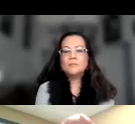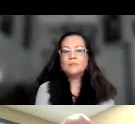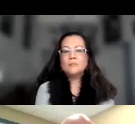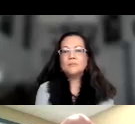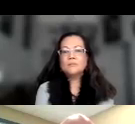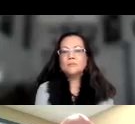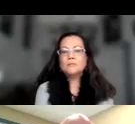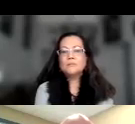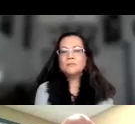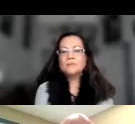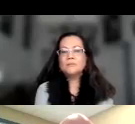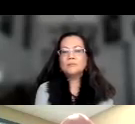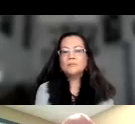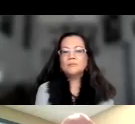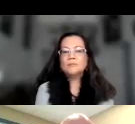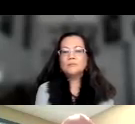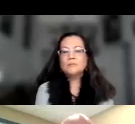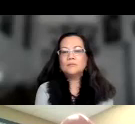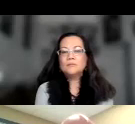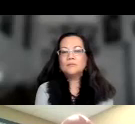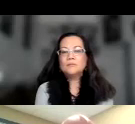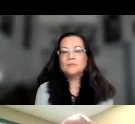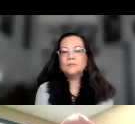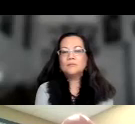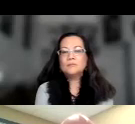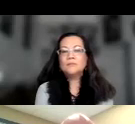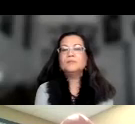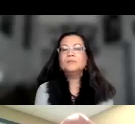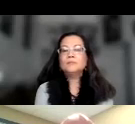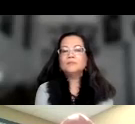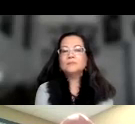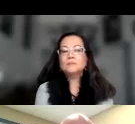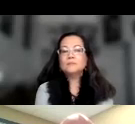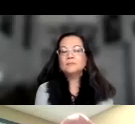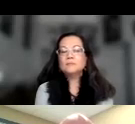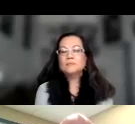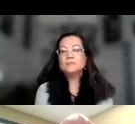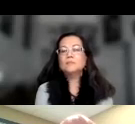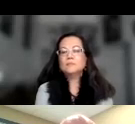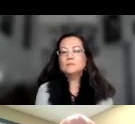3 de las 6 de arriba, lo cual cuenta por 40%